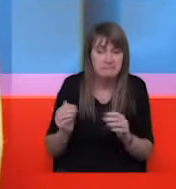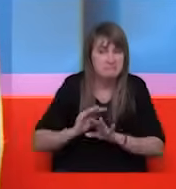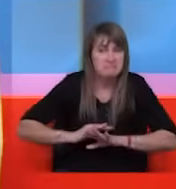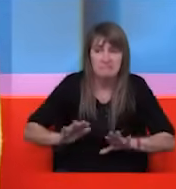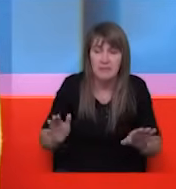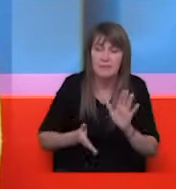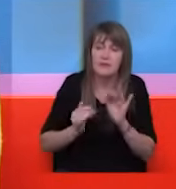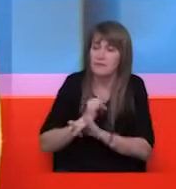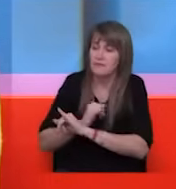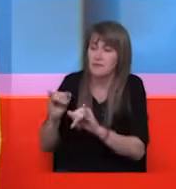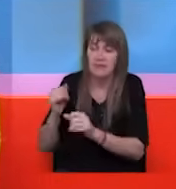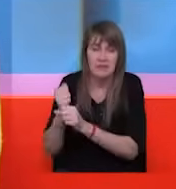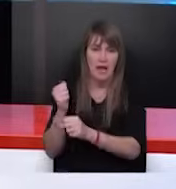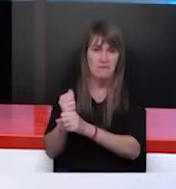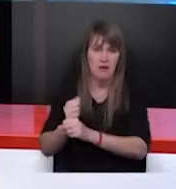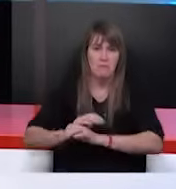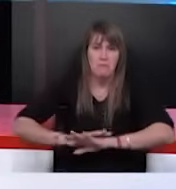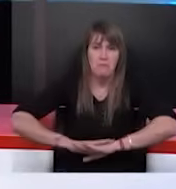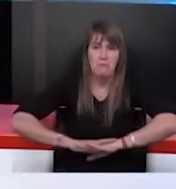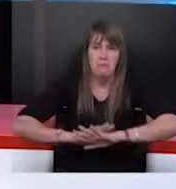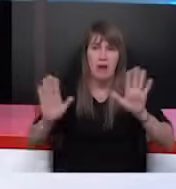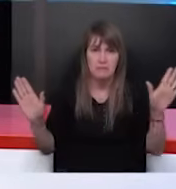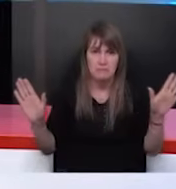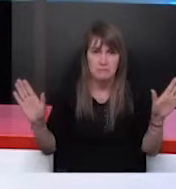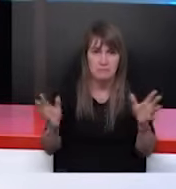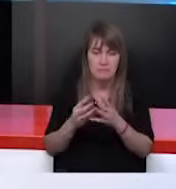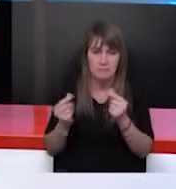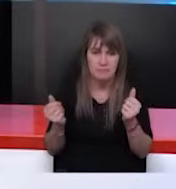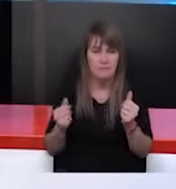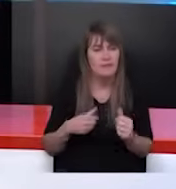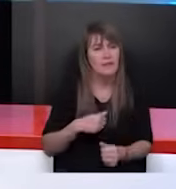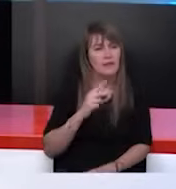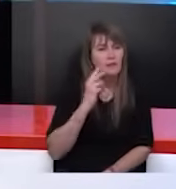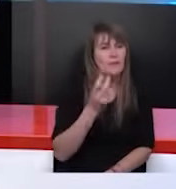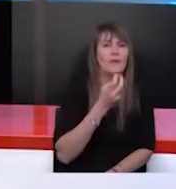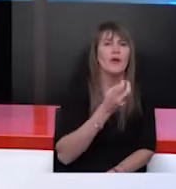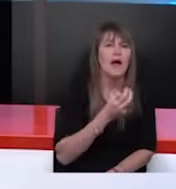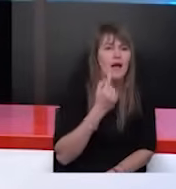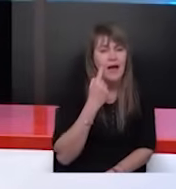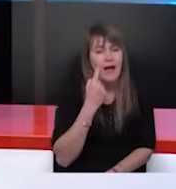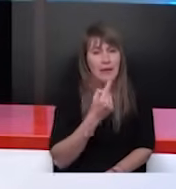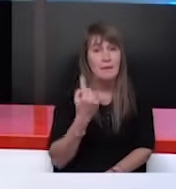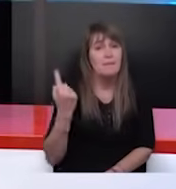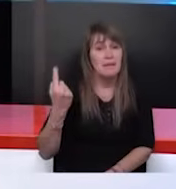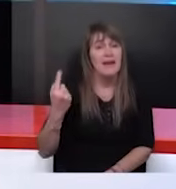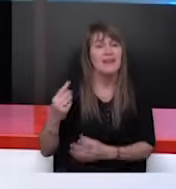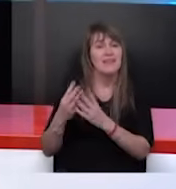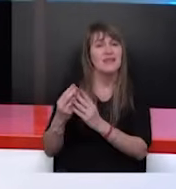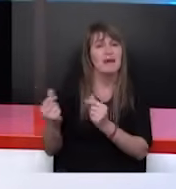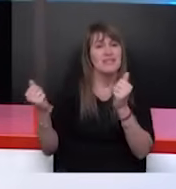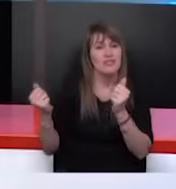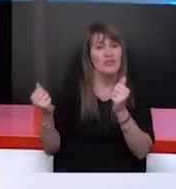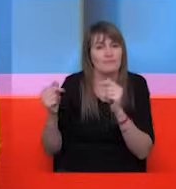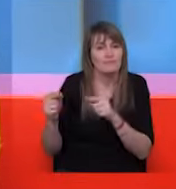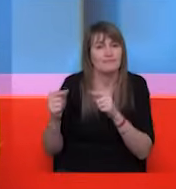saliendo del trabajo nunca más. Entonces empezamos a indagar y bueno, fue el primer desaparecido del escuadrón. Sí. En